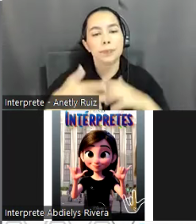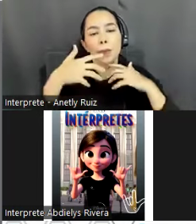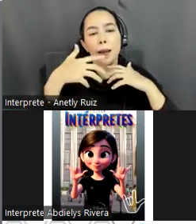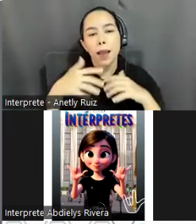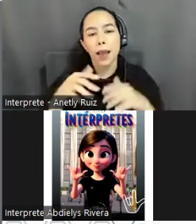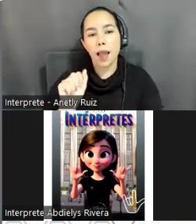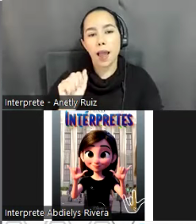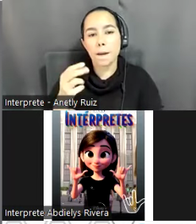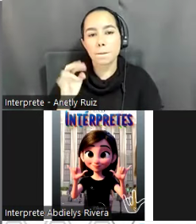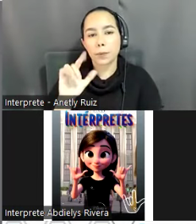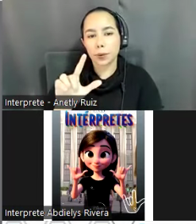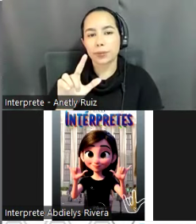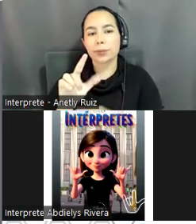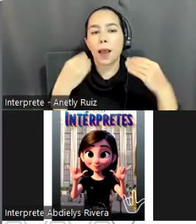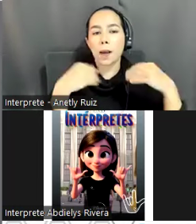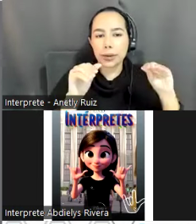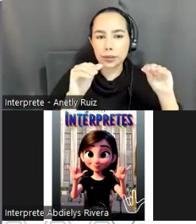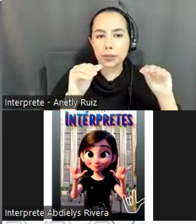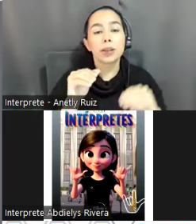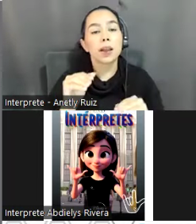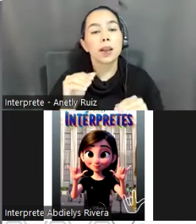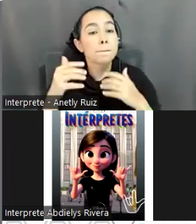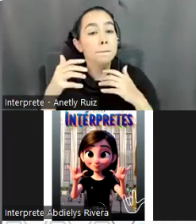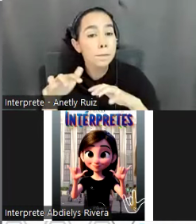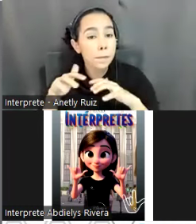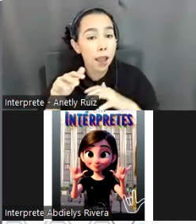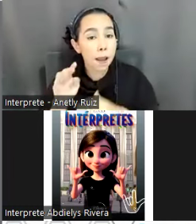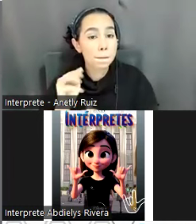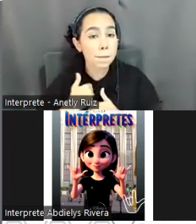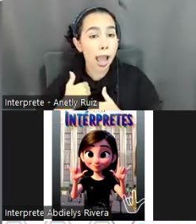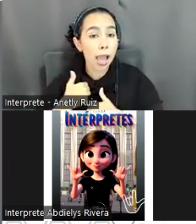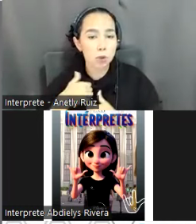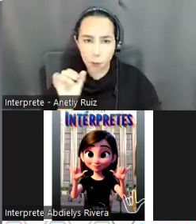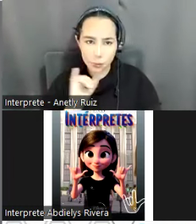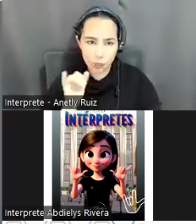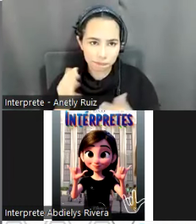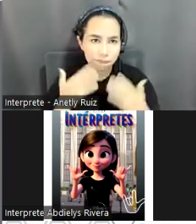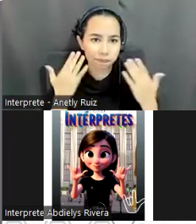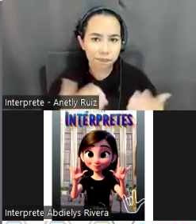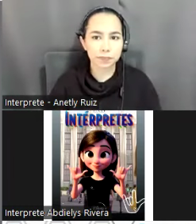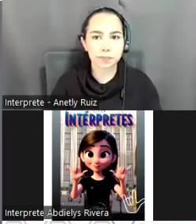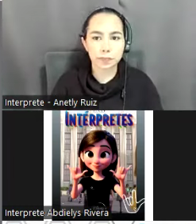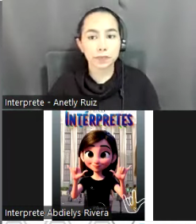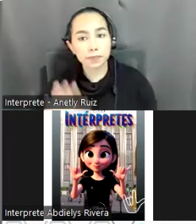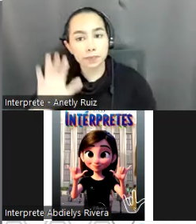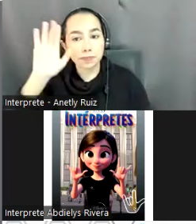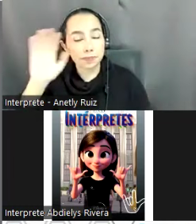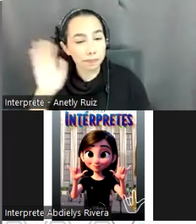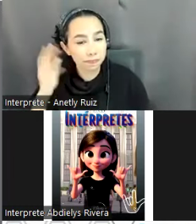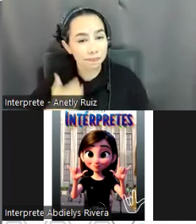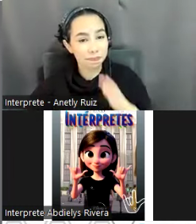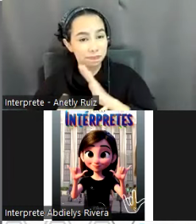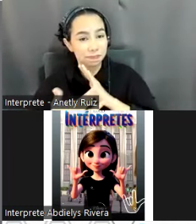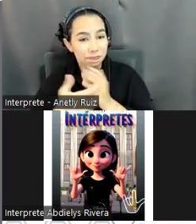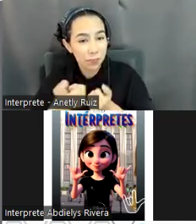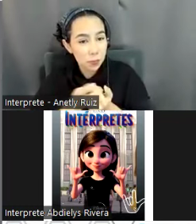Muy buenas tardes a todos, bienvenidos. Mi nombre es Gina Sánchez. Yo estaré aquí con Technical Support en cualquier duda a la orden de American Corps